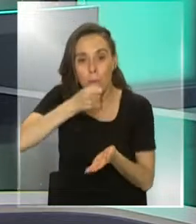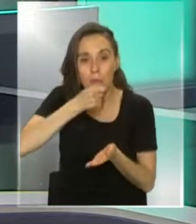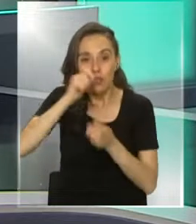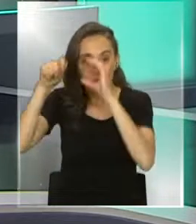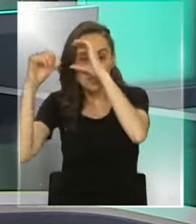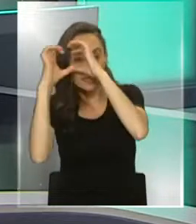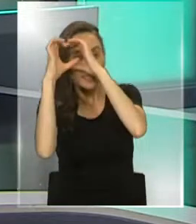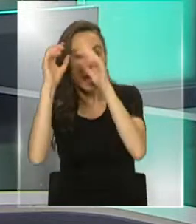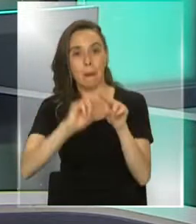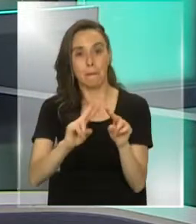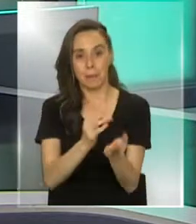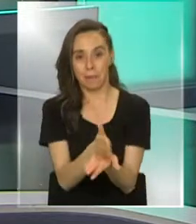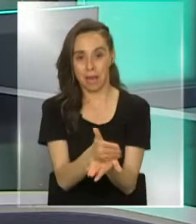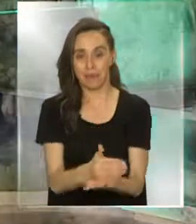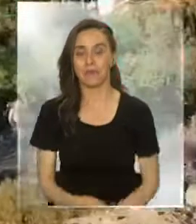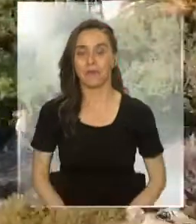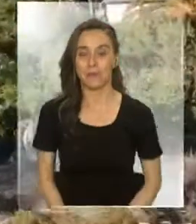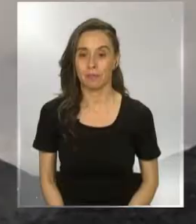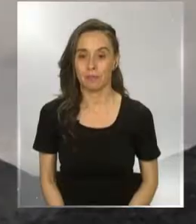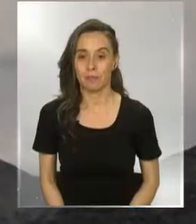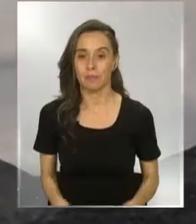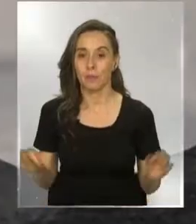y Carolina Leiva.